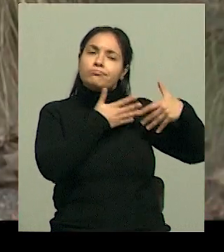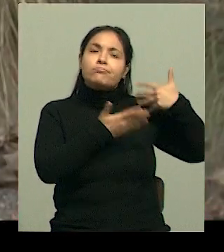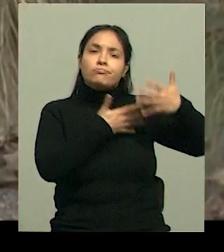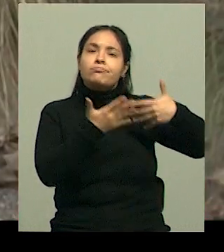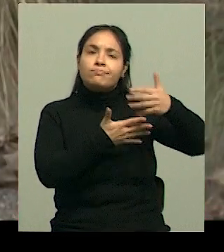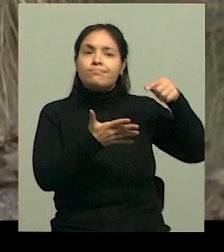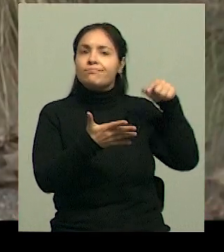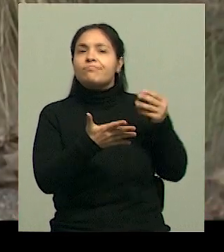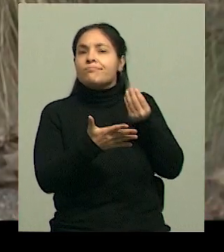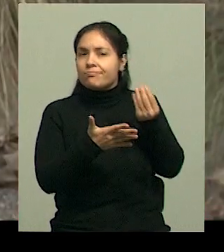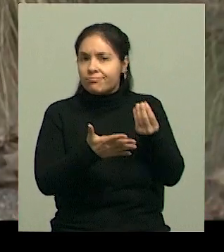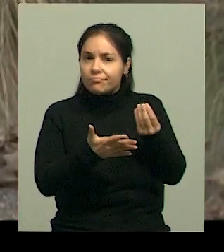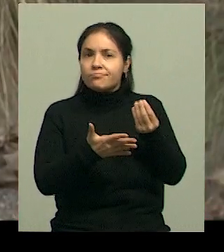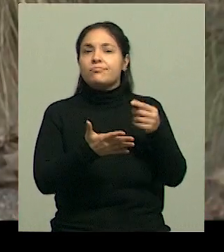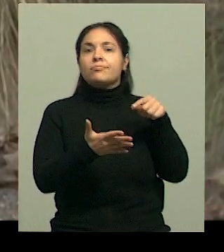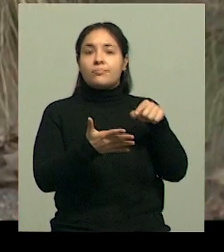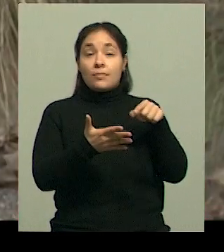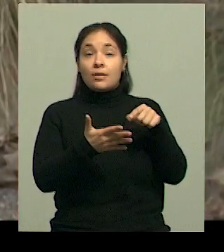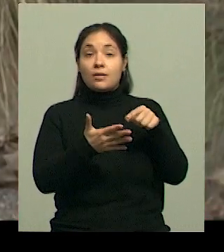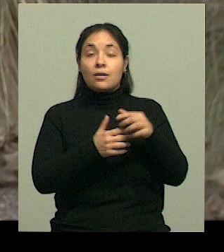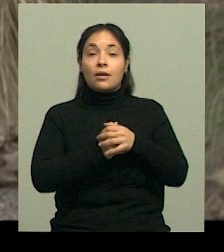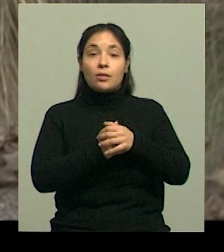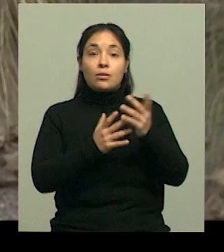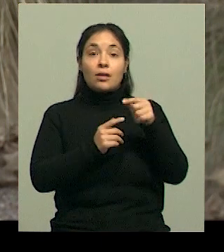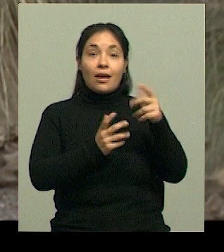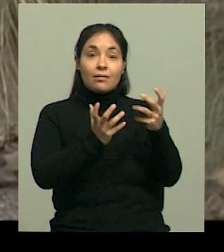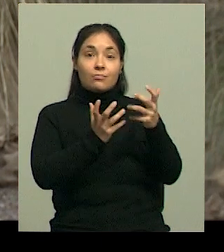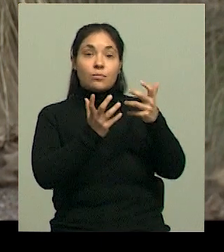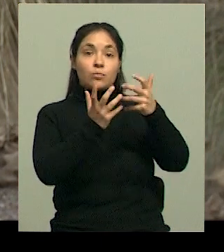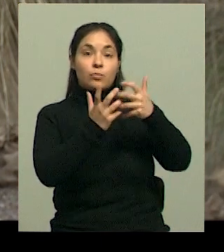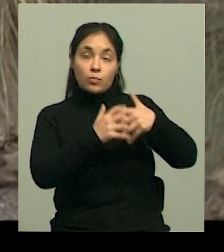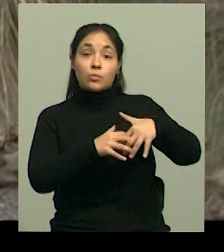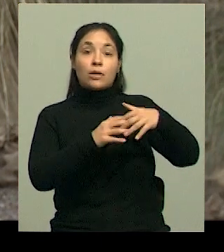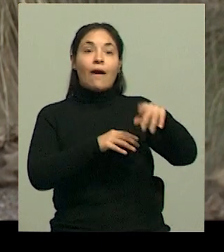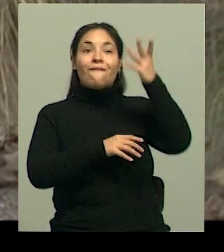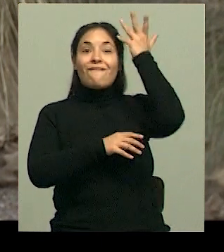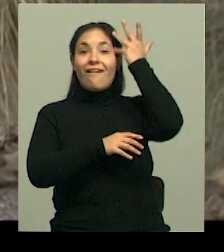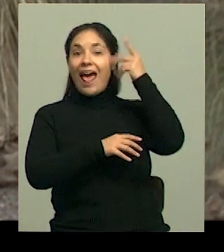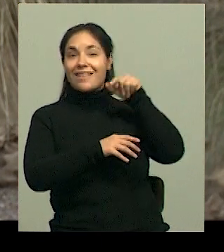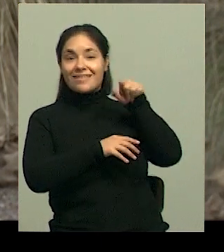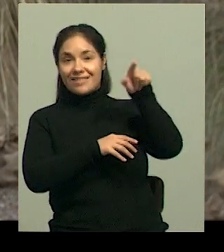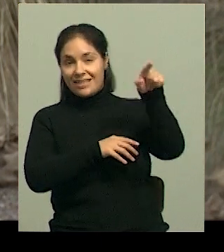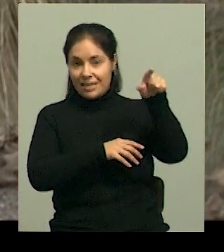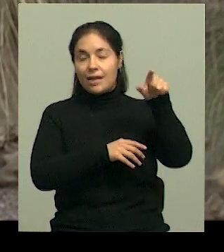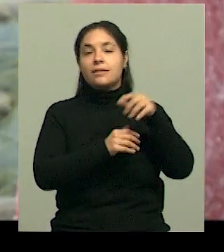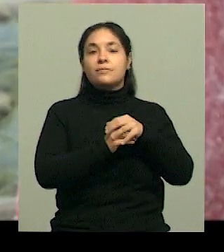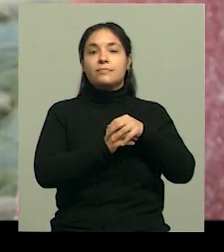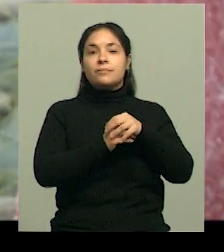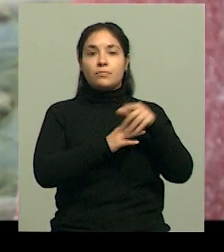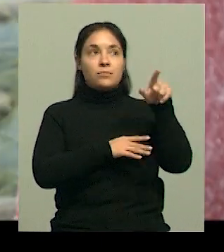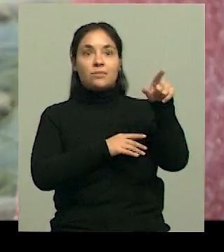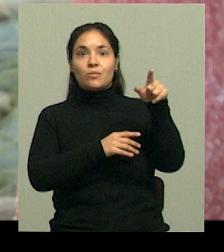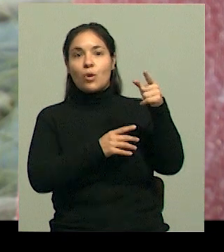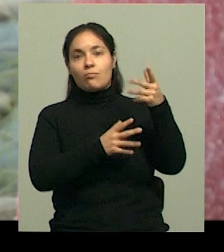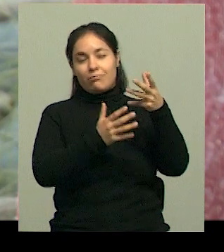que recibió una gran influencia de Escuela de Anales, que es de Francia, que Escuela de Anales dio